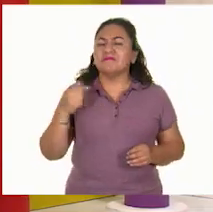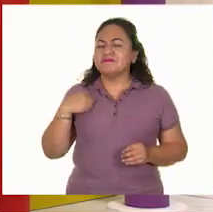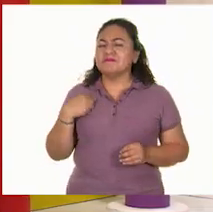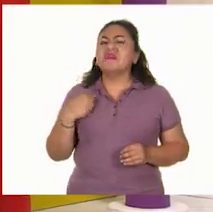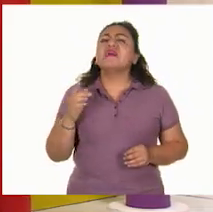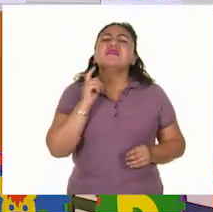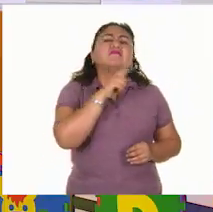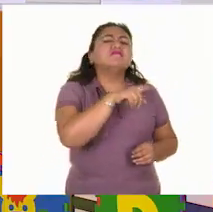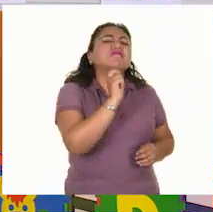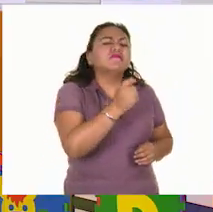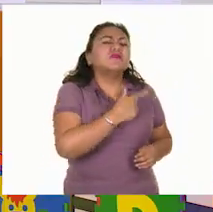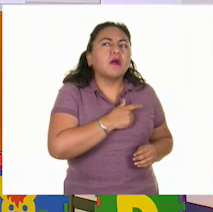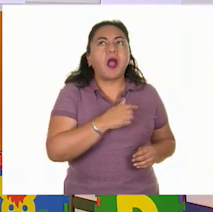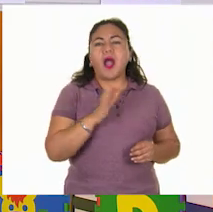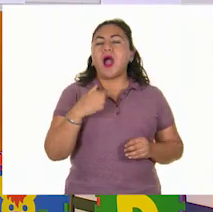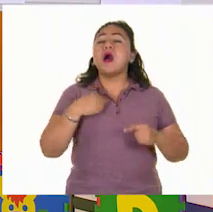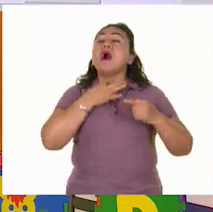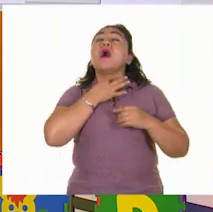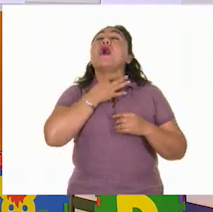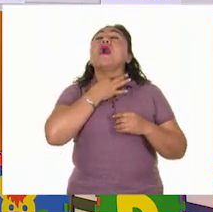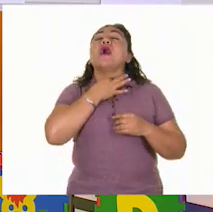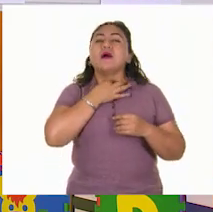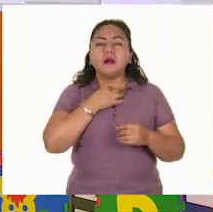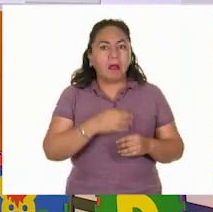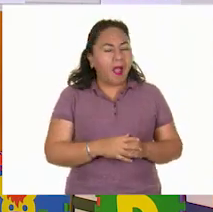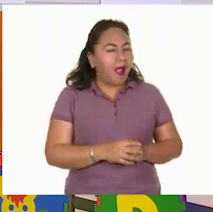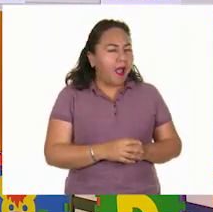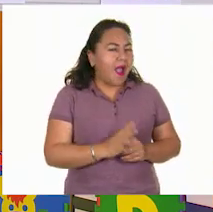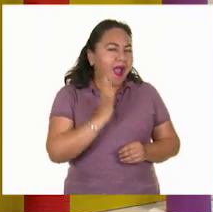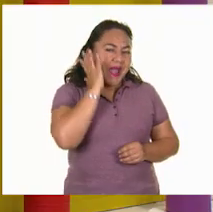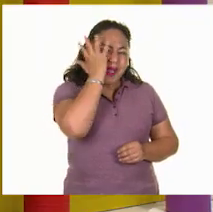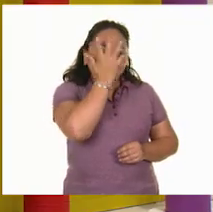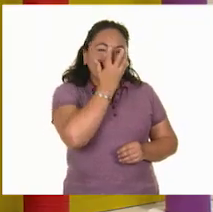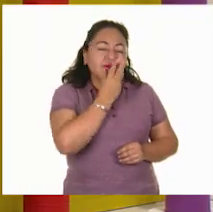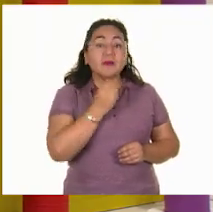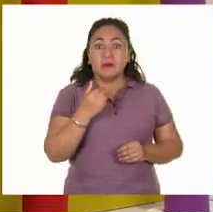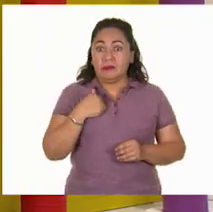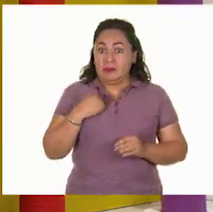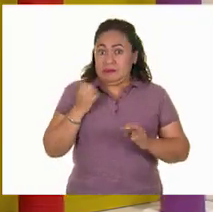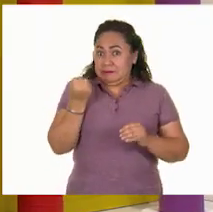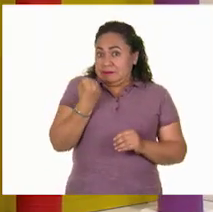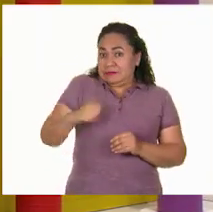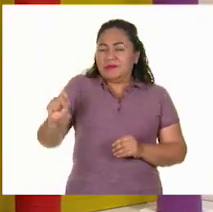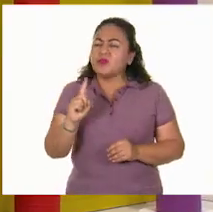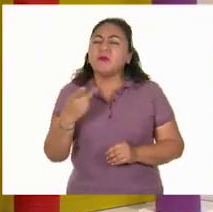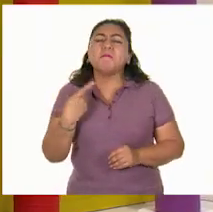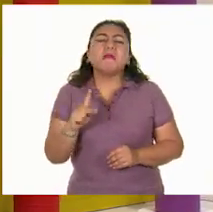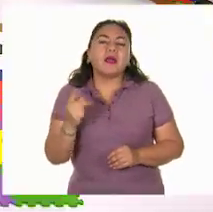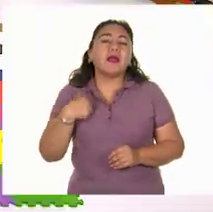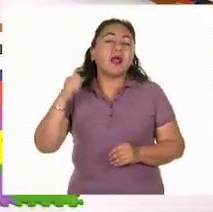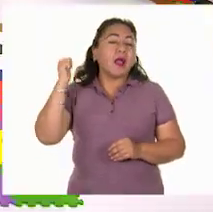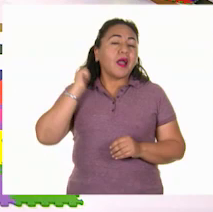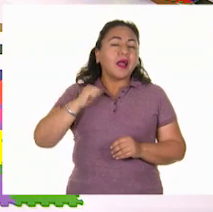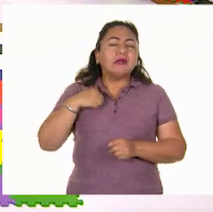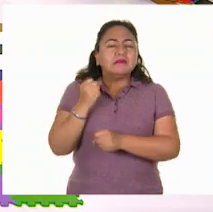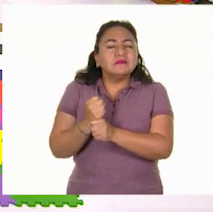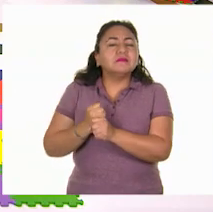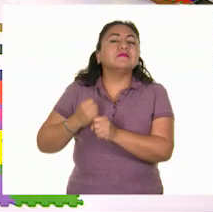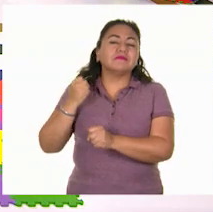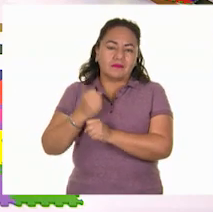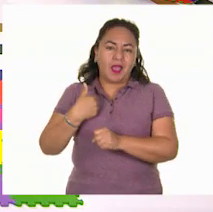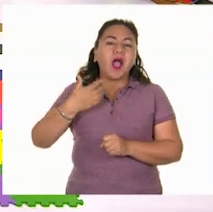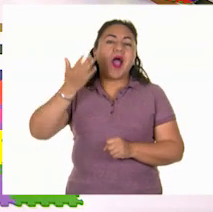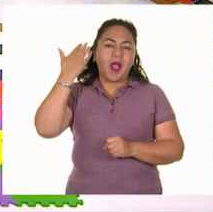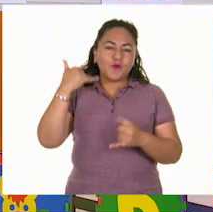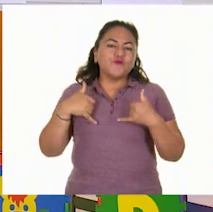cantar? La ópera. ¡Oh, qué bonito! No me sale muy bien, ¿verdad? Pero en mis tiempos sí la practicaba.